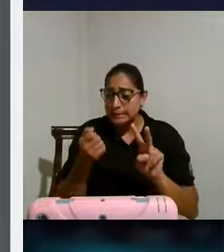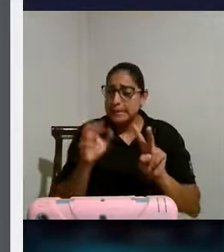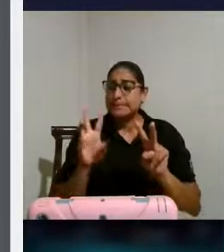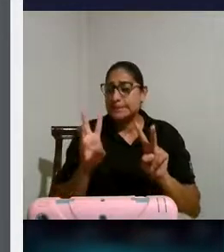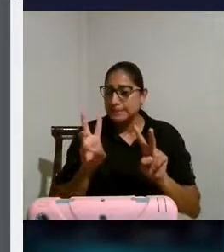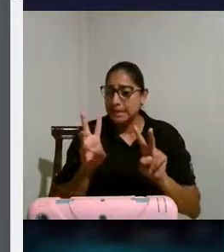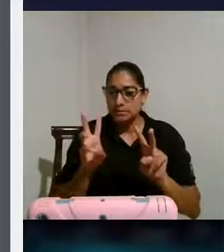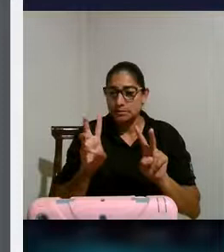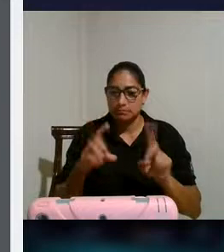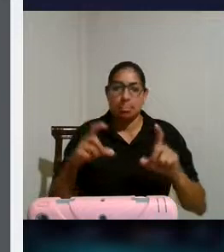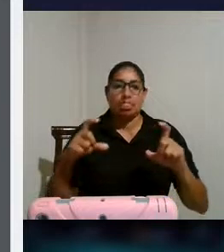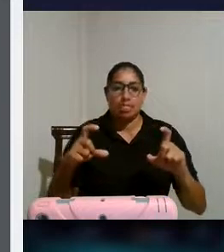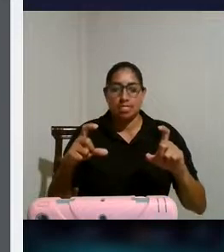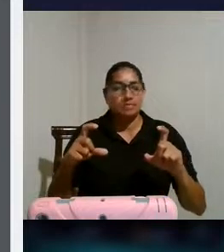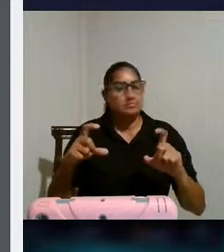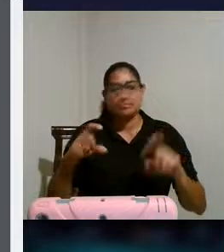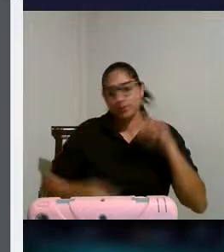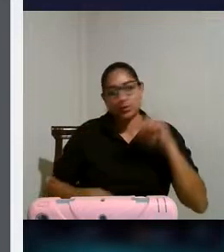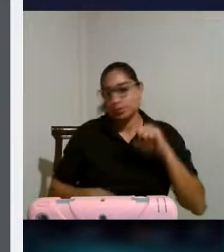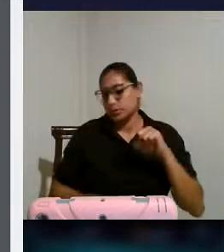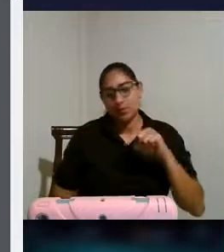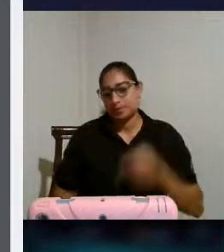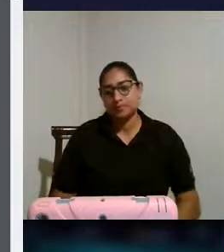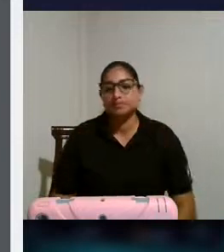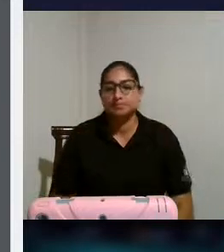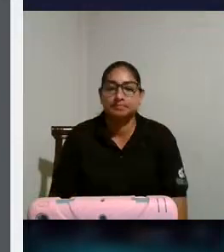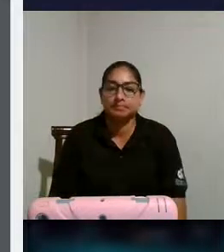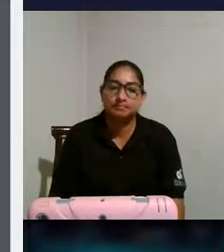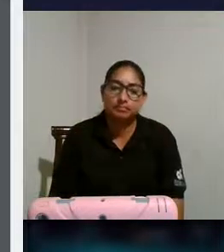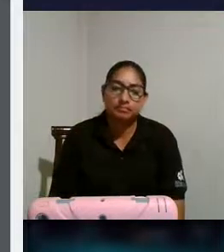Perdón. Voy a explicar de nuevo.